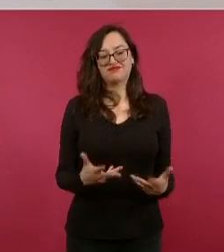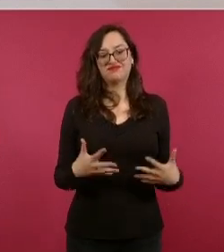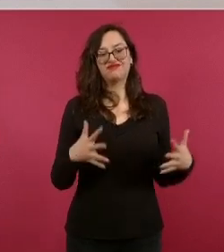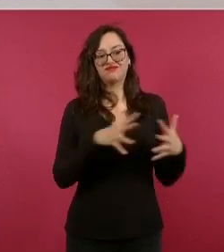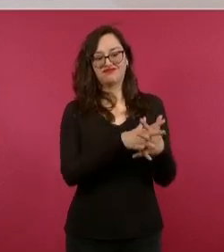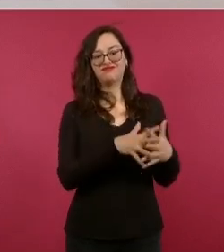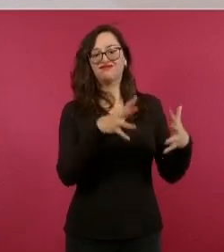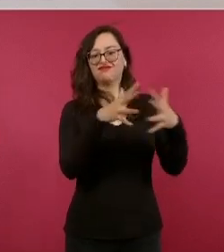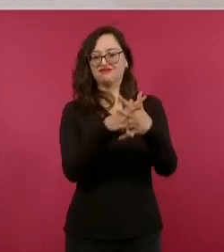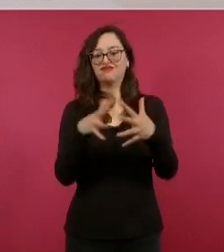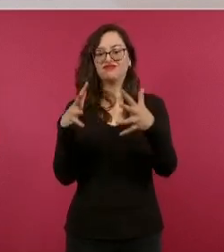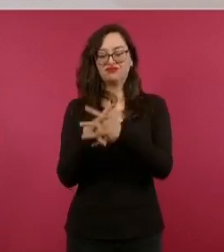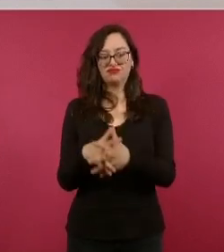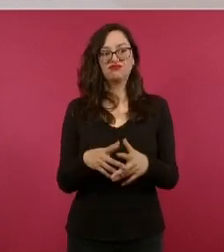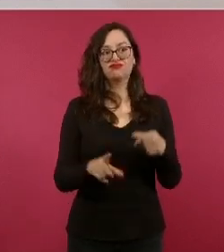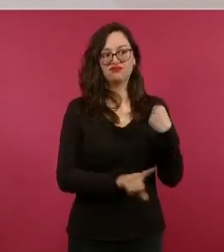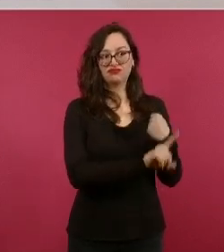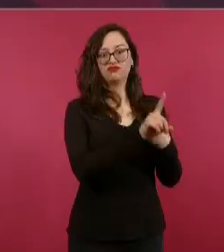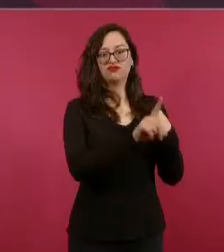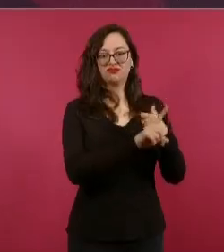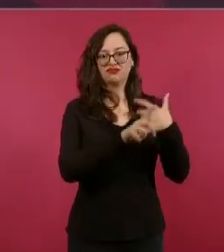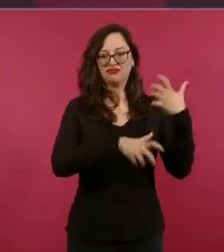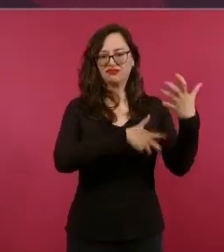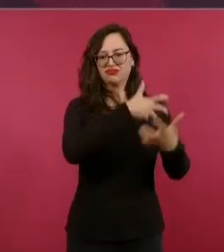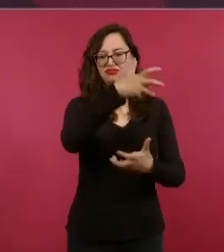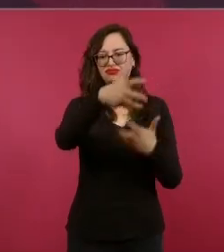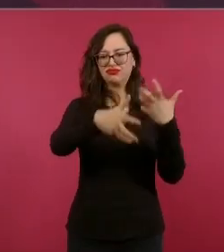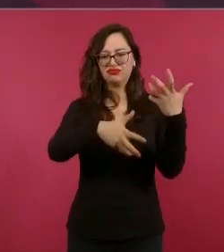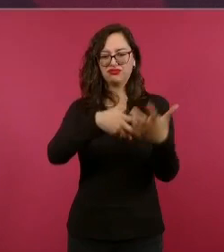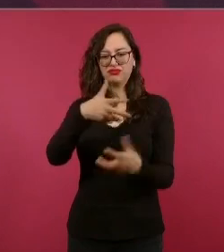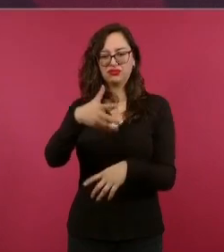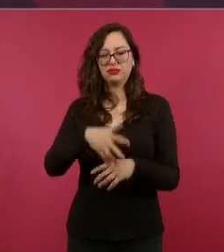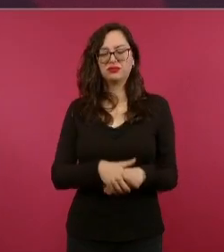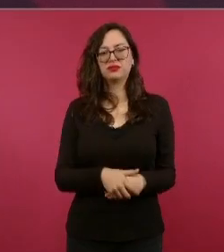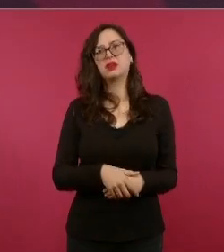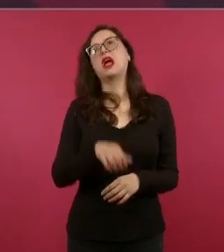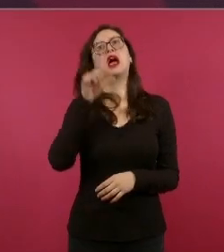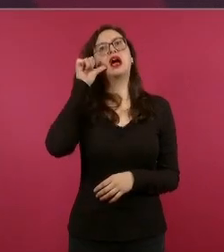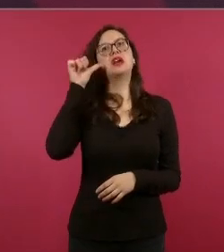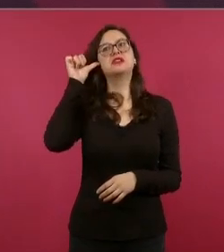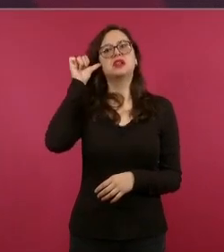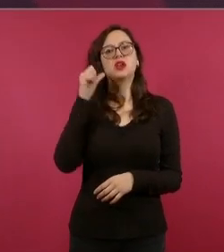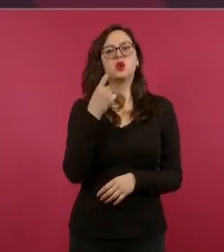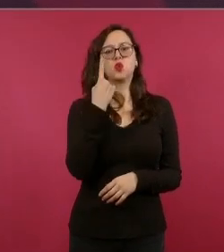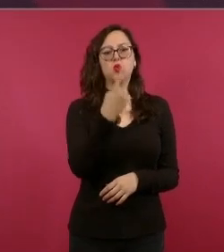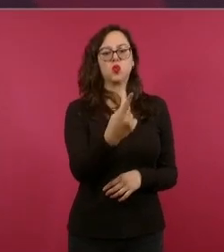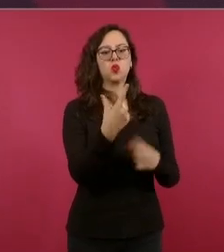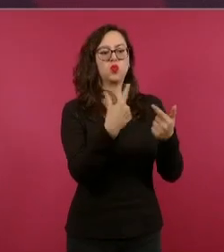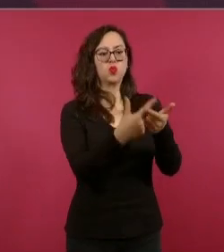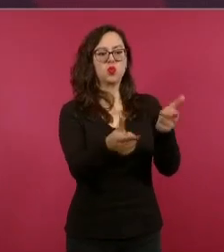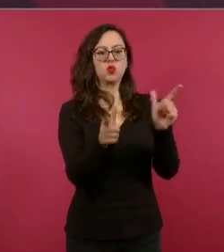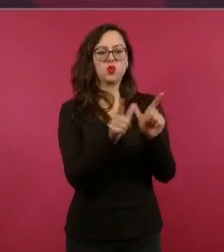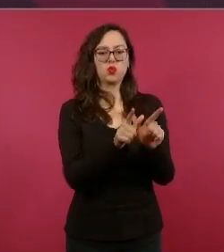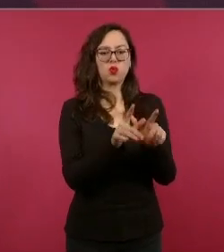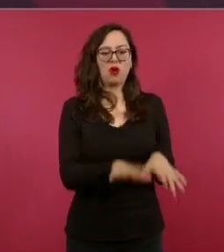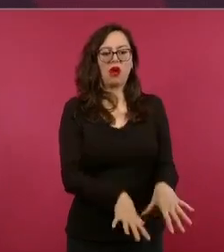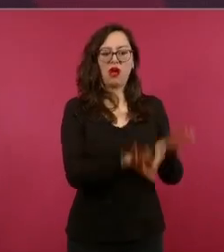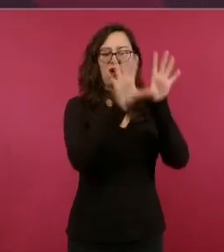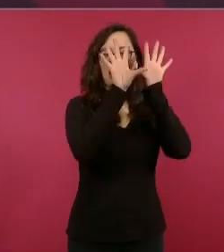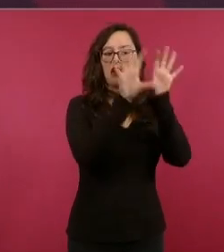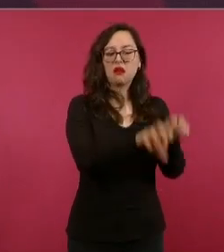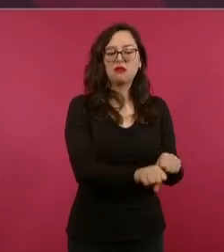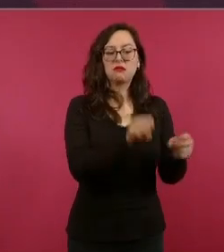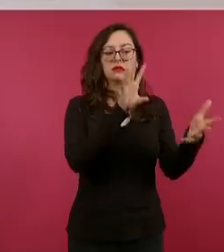detuvieron a un grupo y hubo una respuesta ayer de que quemaron